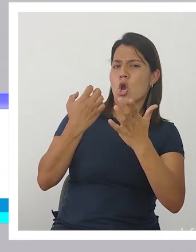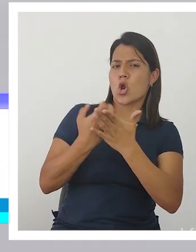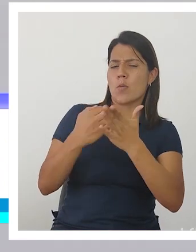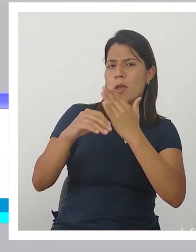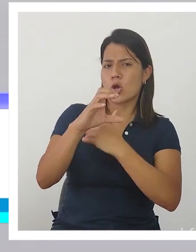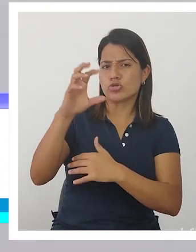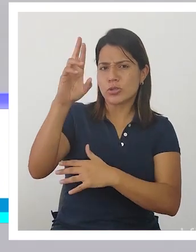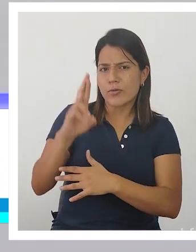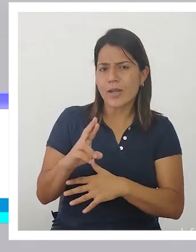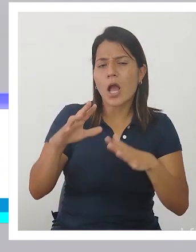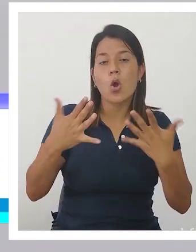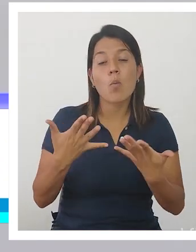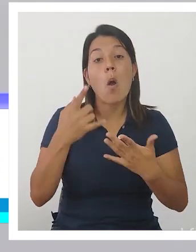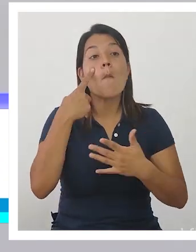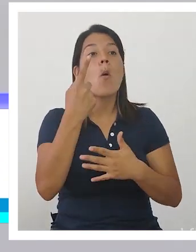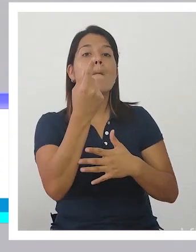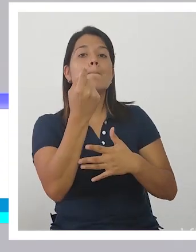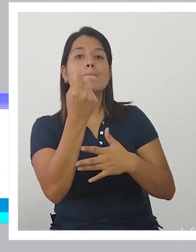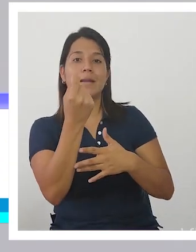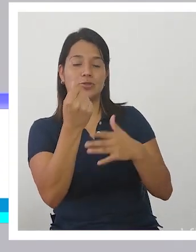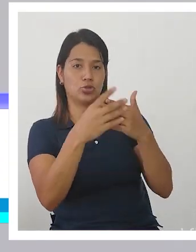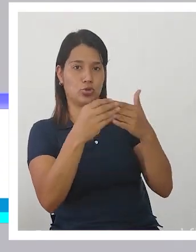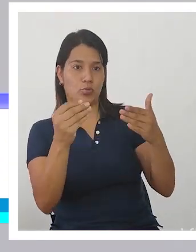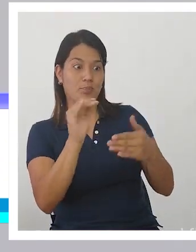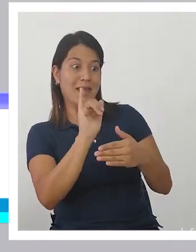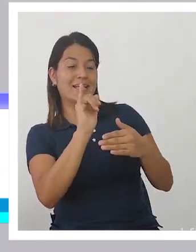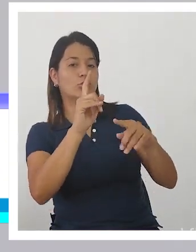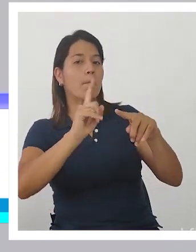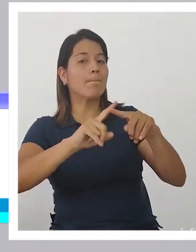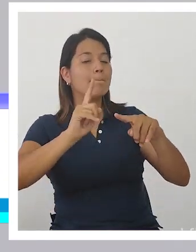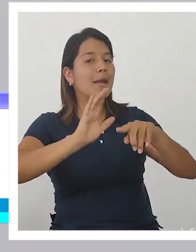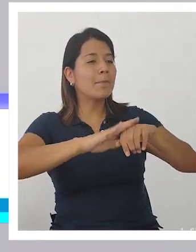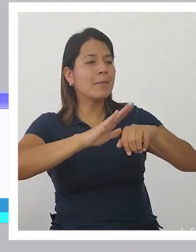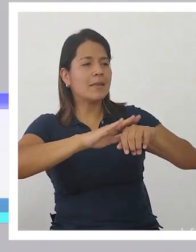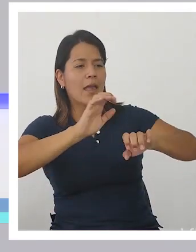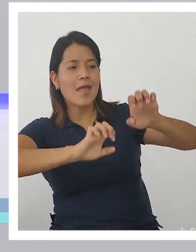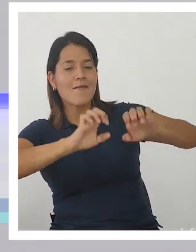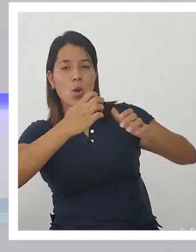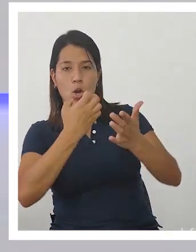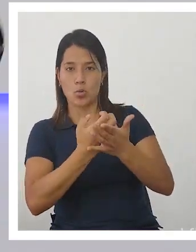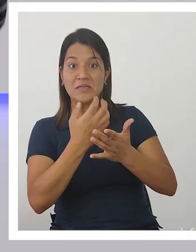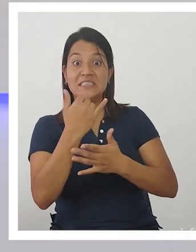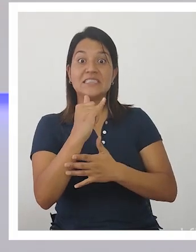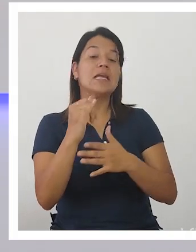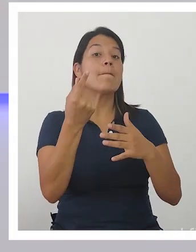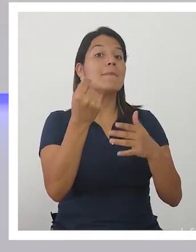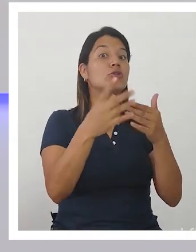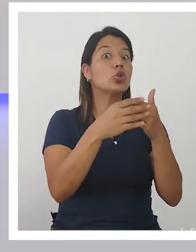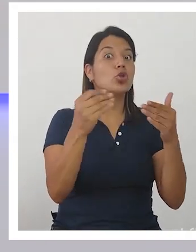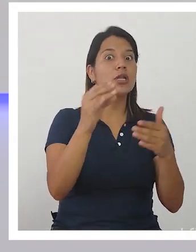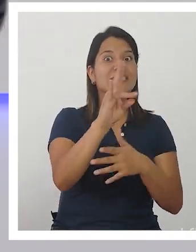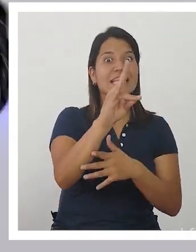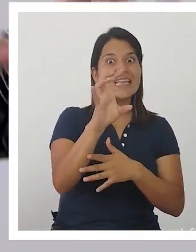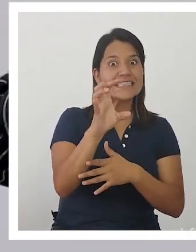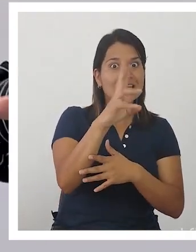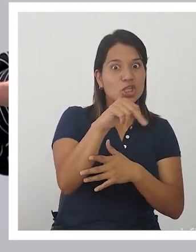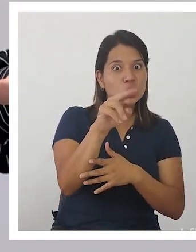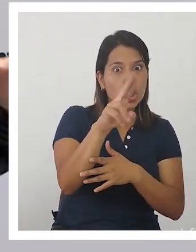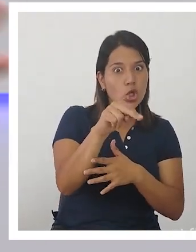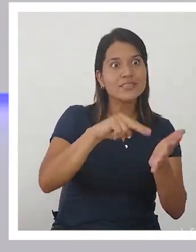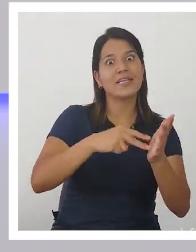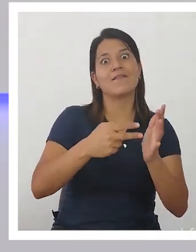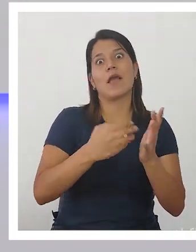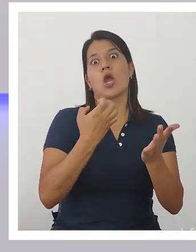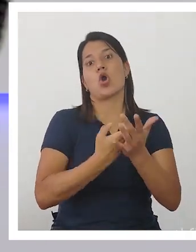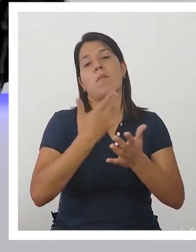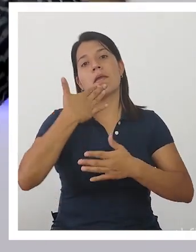El tipo de cambio es el termómetro de una economía. Si el tipo de cambio está en 700 colones es porque la economía está mal,